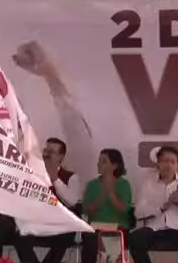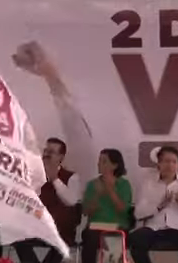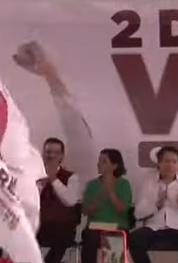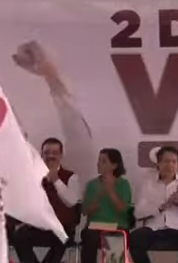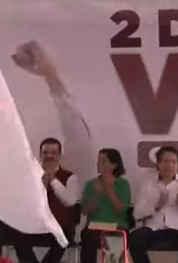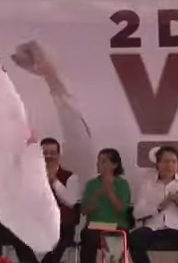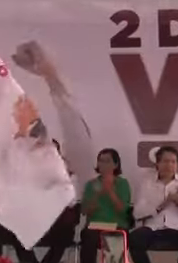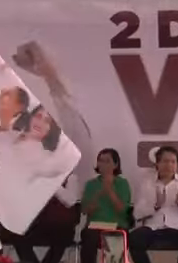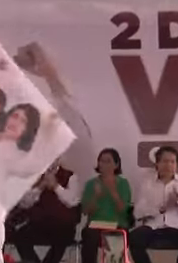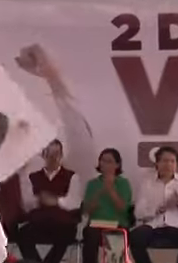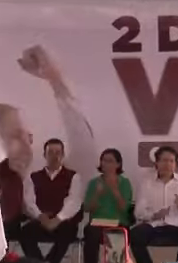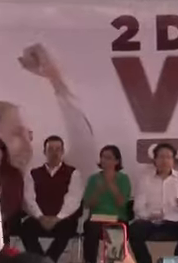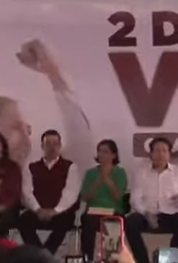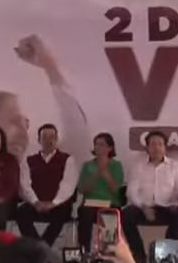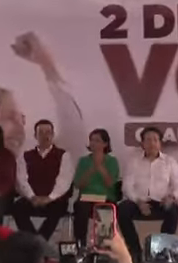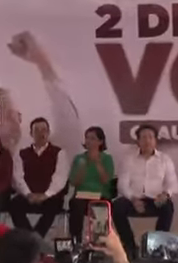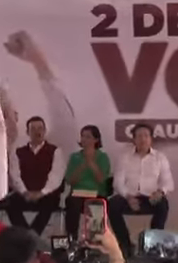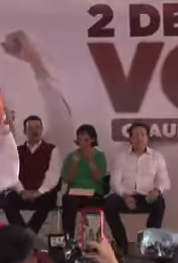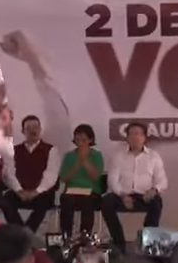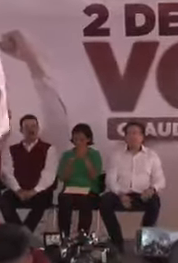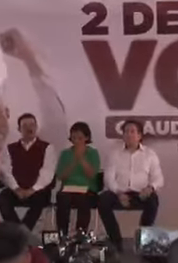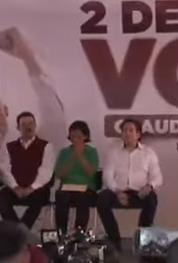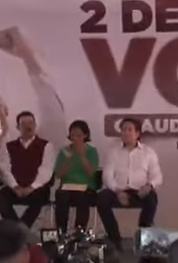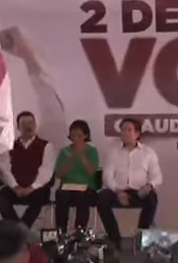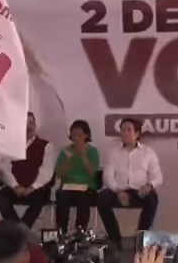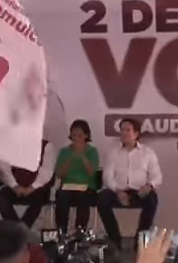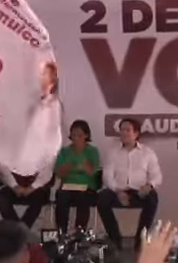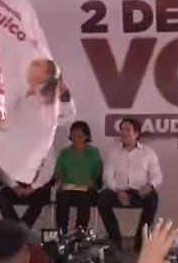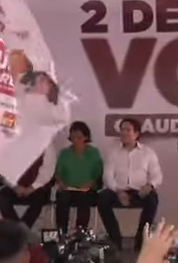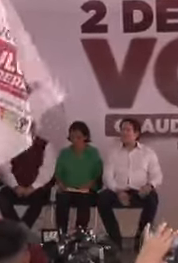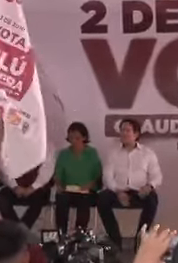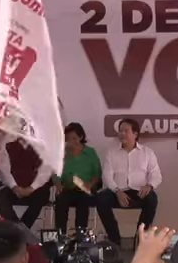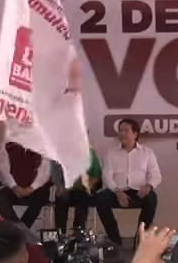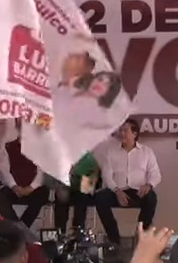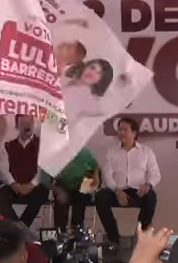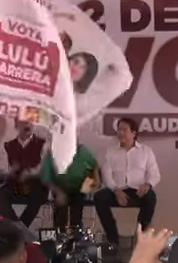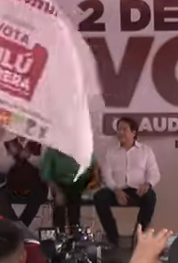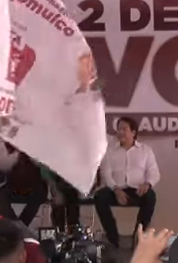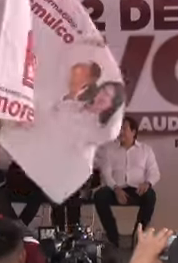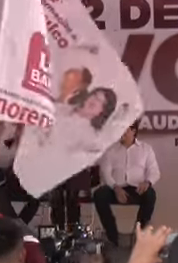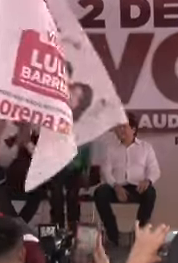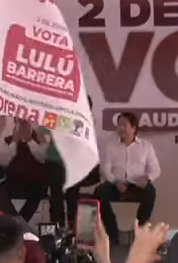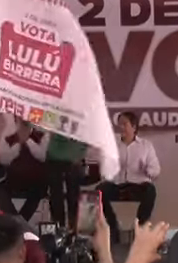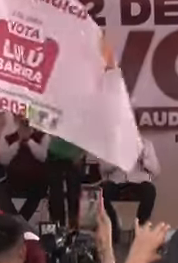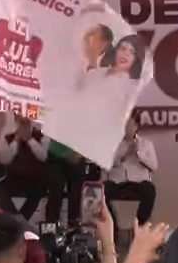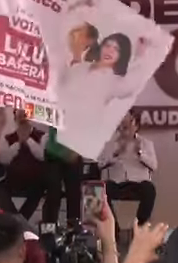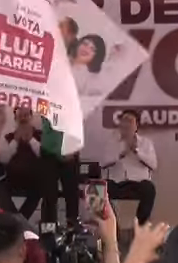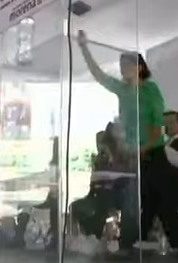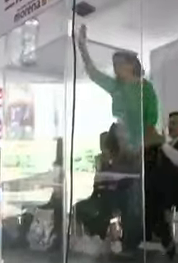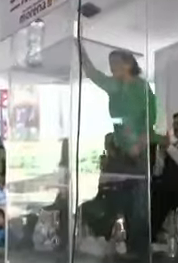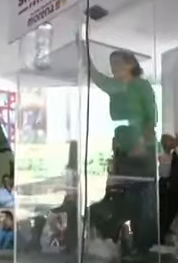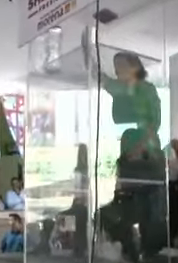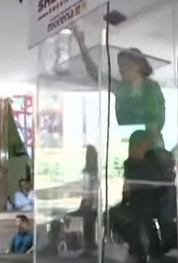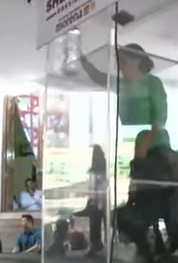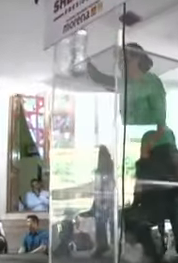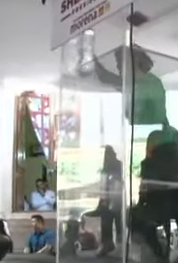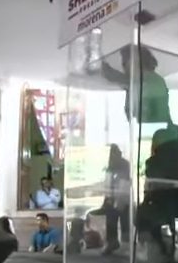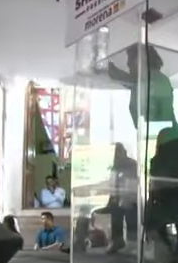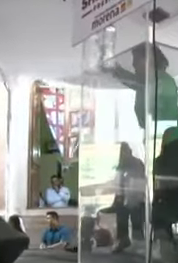Está con nosotros nuestra candidata al Senado de la República, Rocío Corona Nakamura.